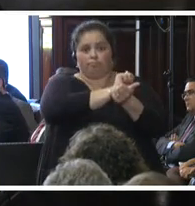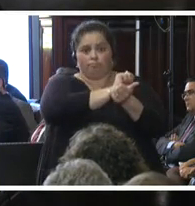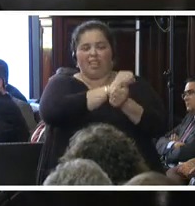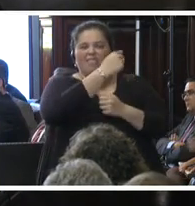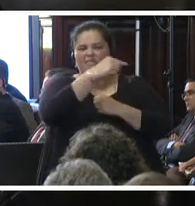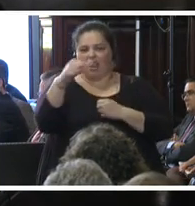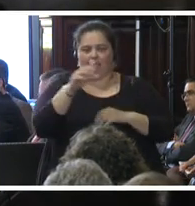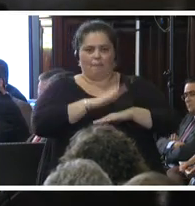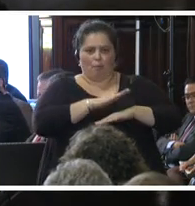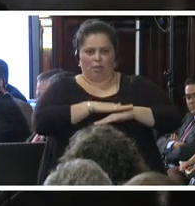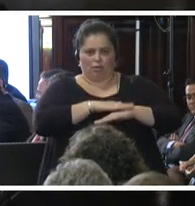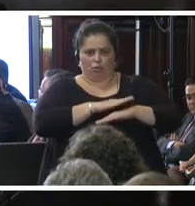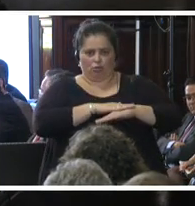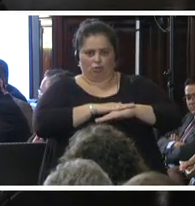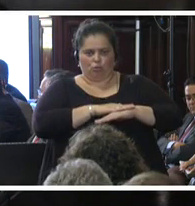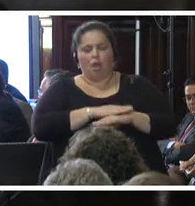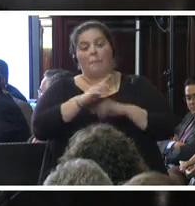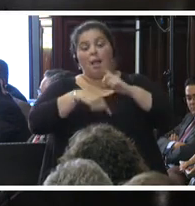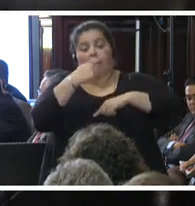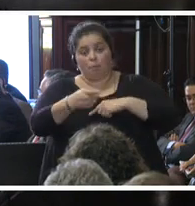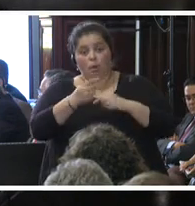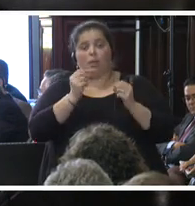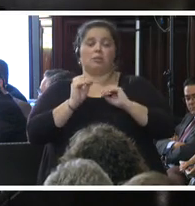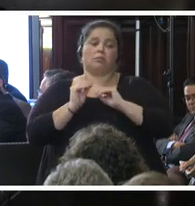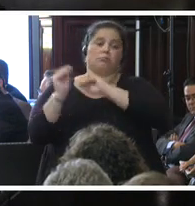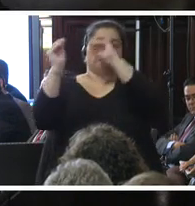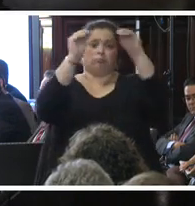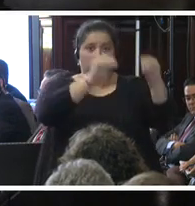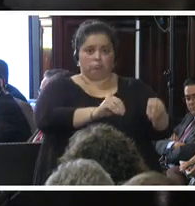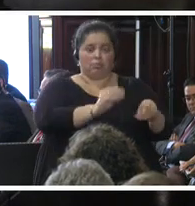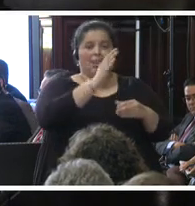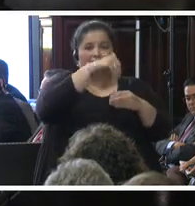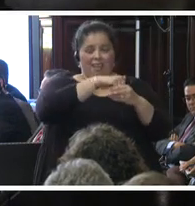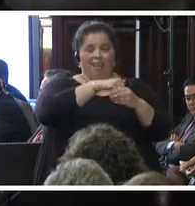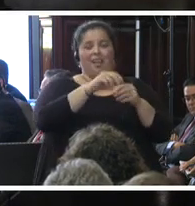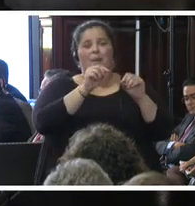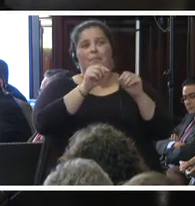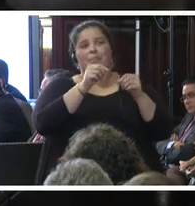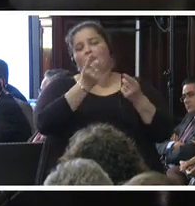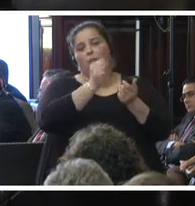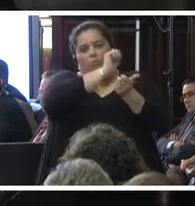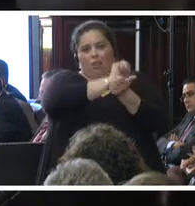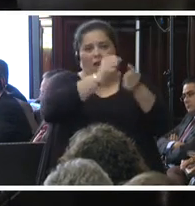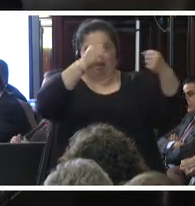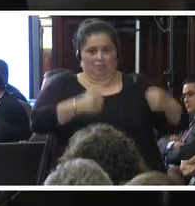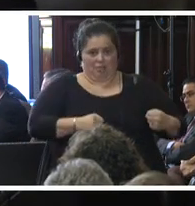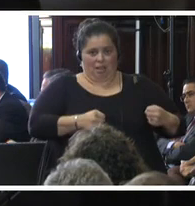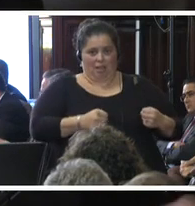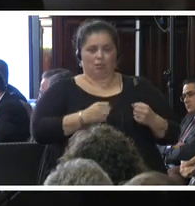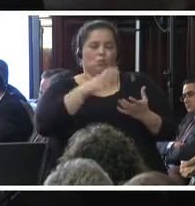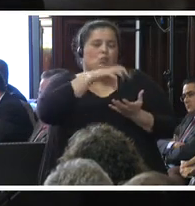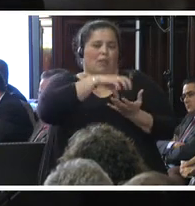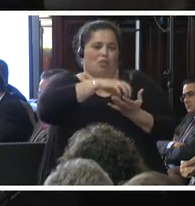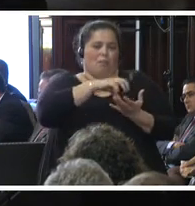distintos momentos, para después ser ingresadas, como bien lo dijeron, al interior del centro de readaptación. En